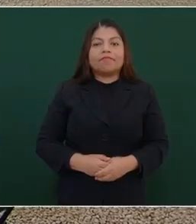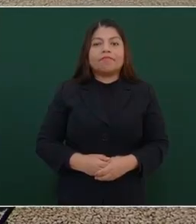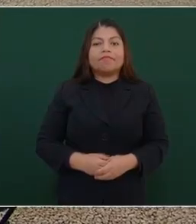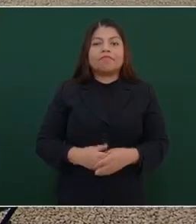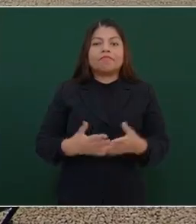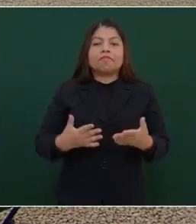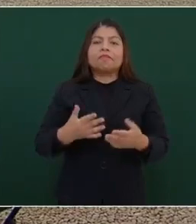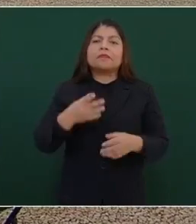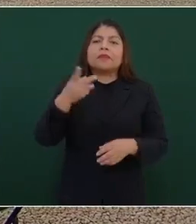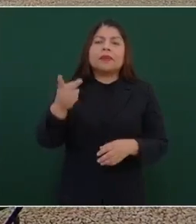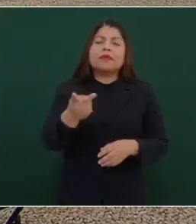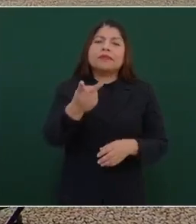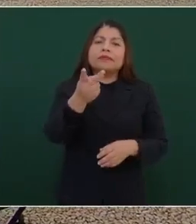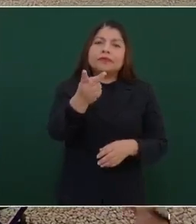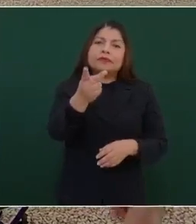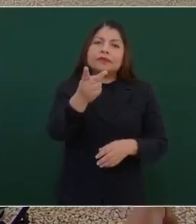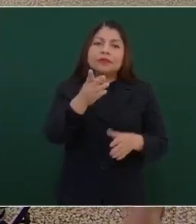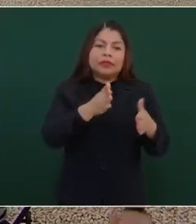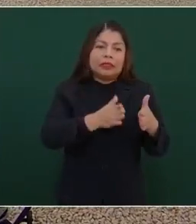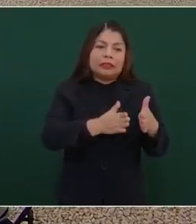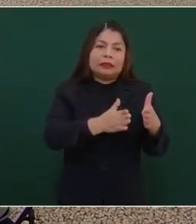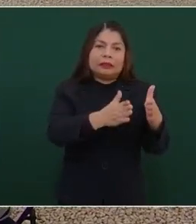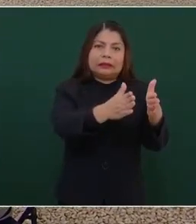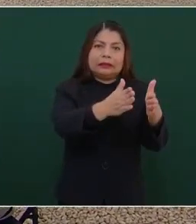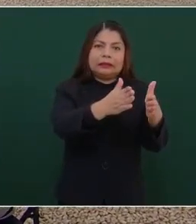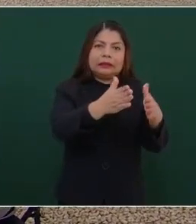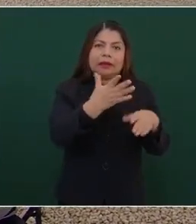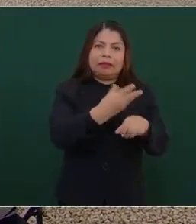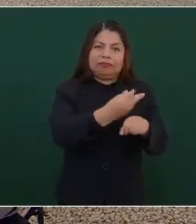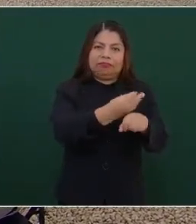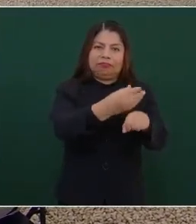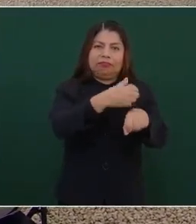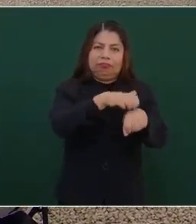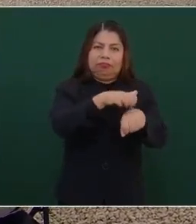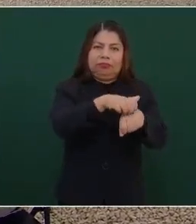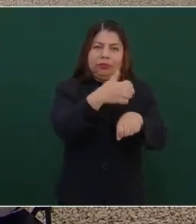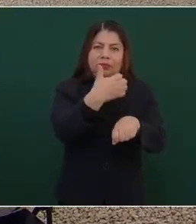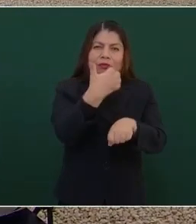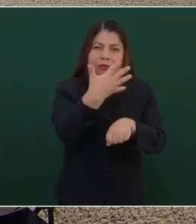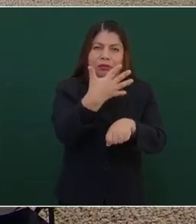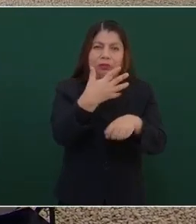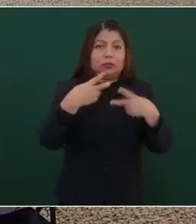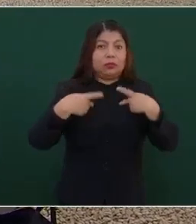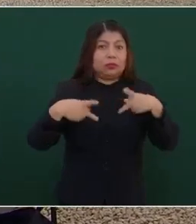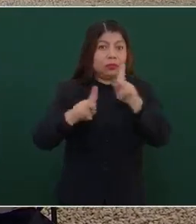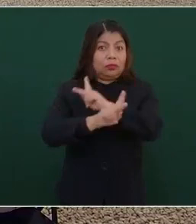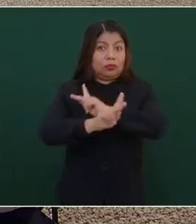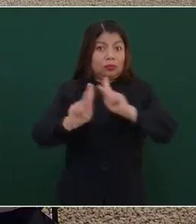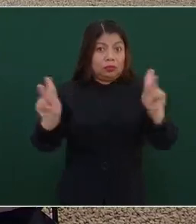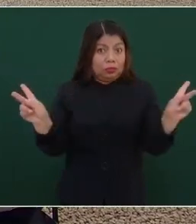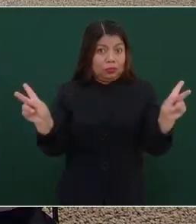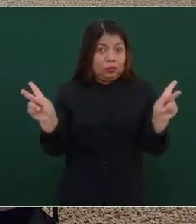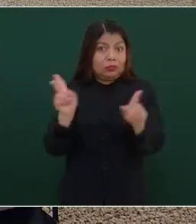a la inauguración del tramo 5? Les voy a invitar, están invitados para